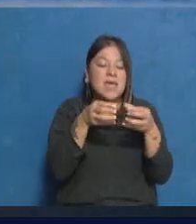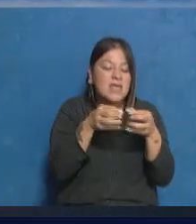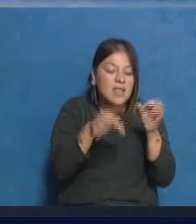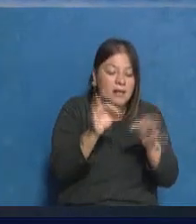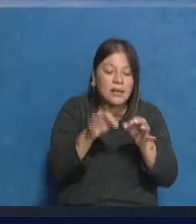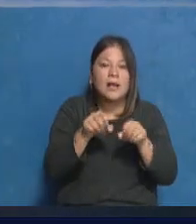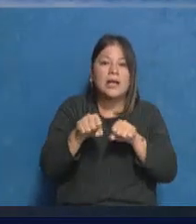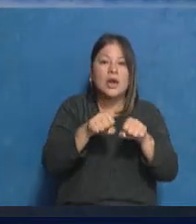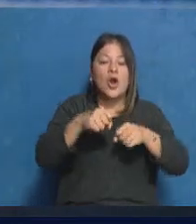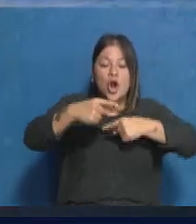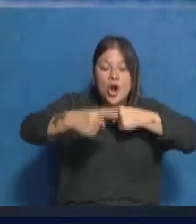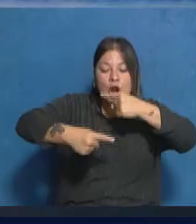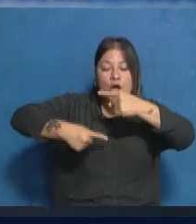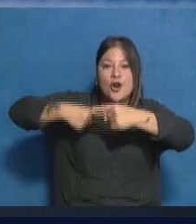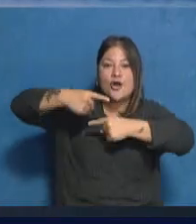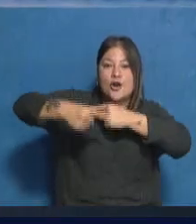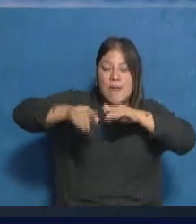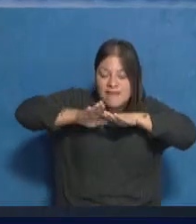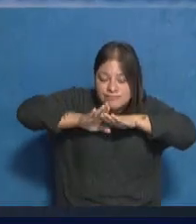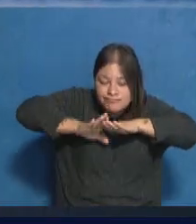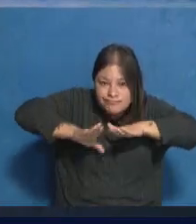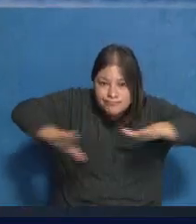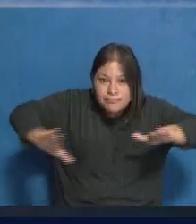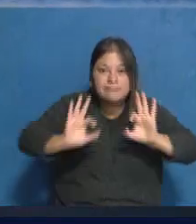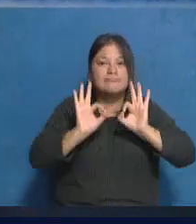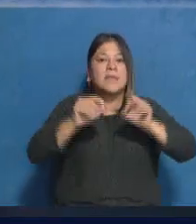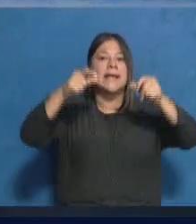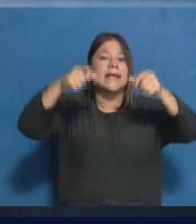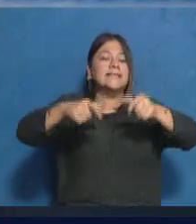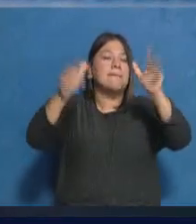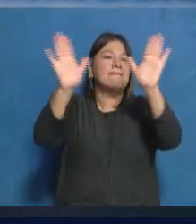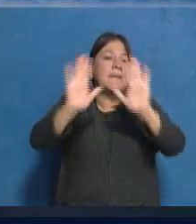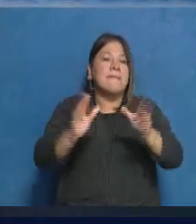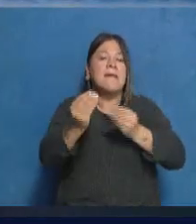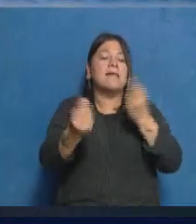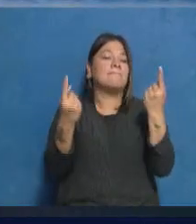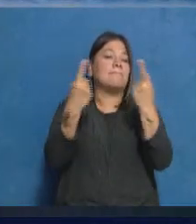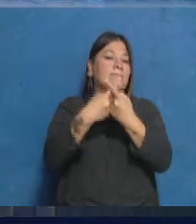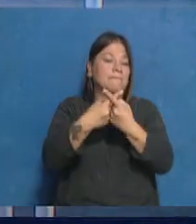se pasa un rolo para bajar la piedra y ya queda lista la cancha para los partidos.